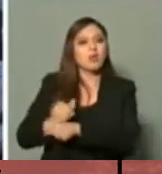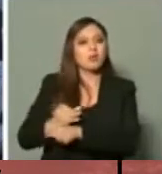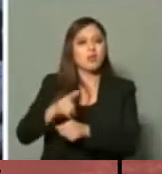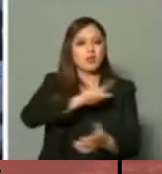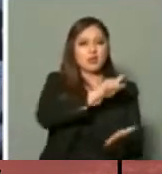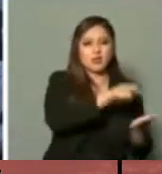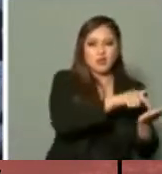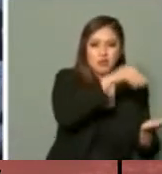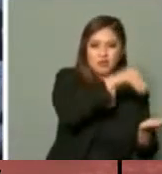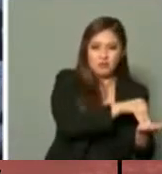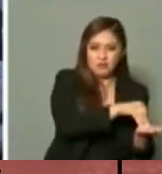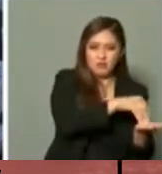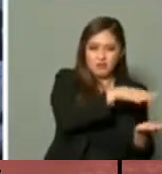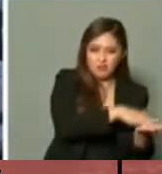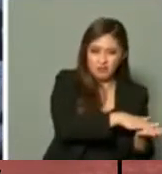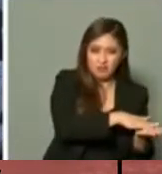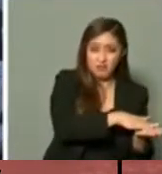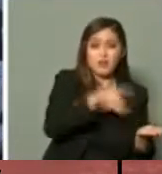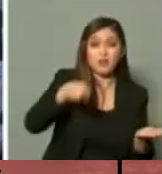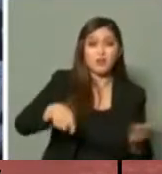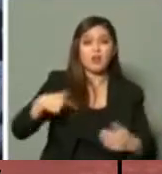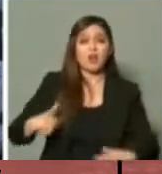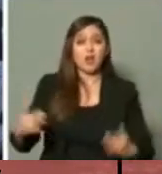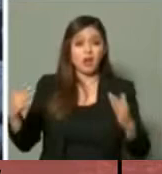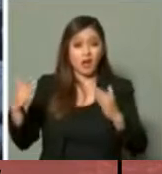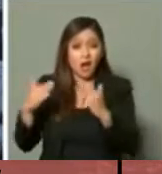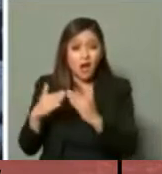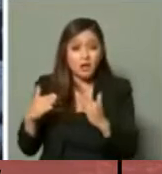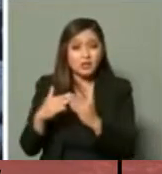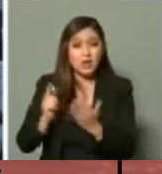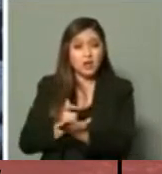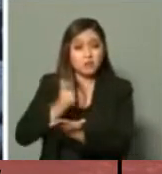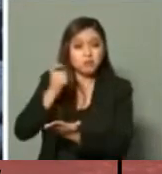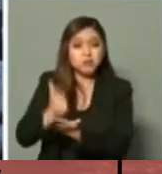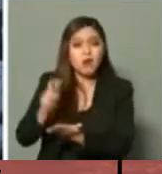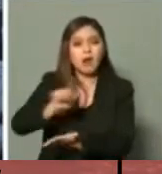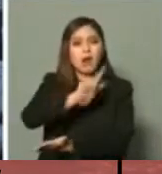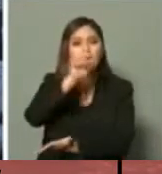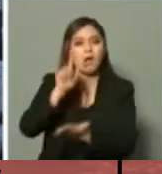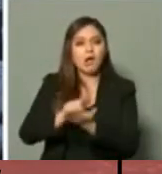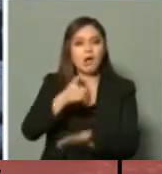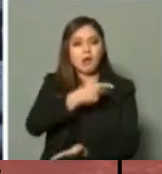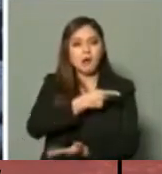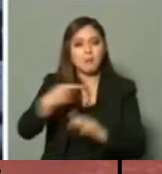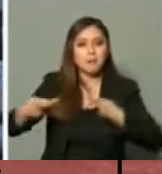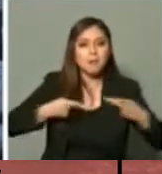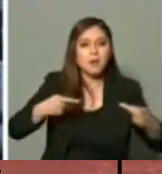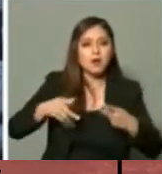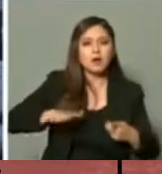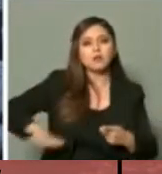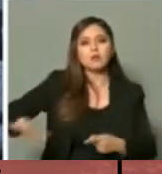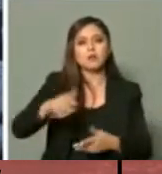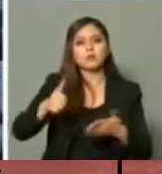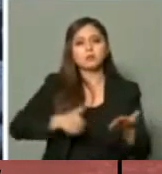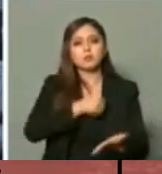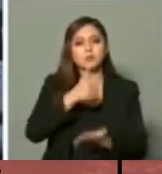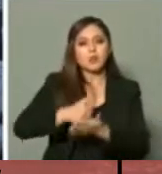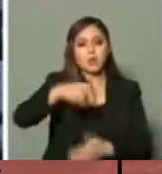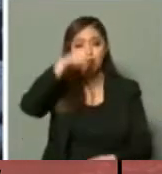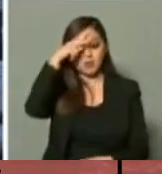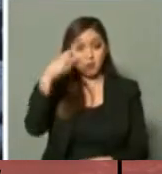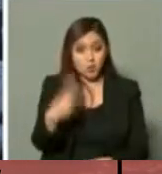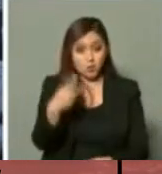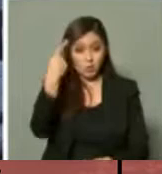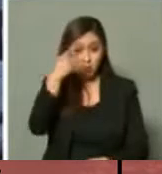acusatorio. En materia de vivienda, presentaré iniciativas para modificar la Ley de Planeación de Desarrollo Urbano de la Ciudad de México,